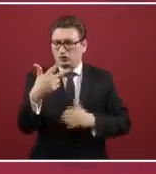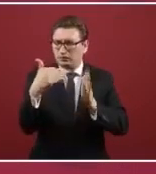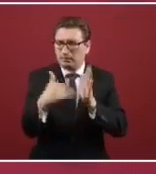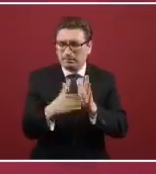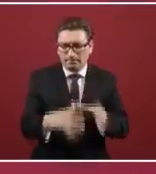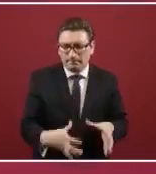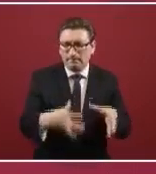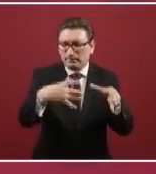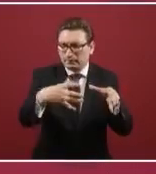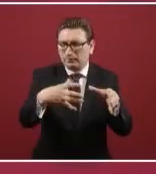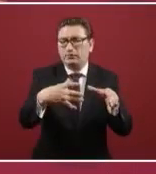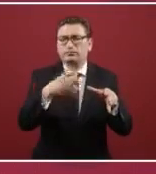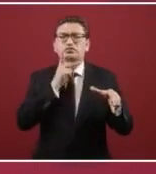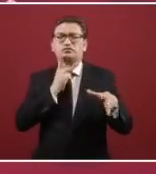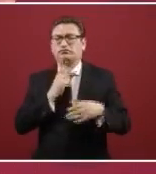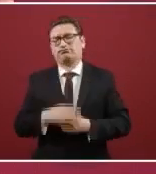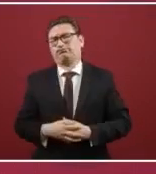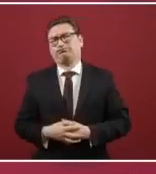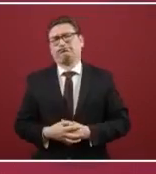barriles no